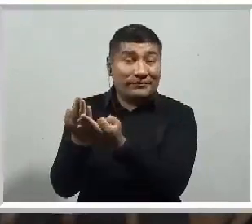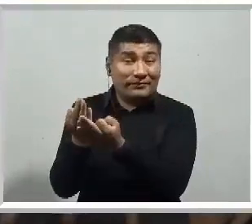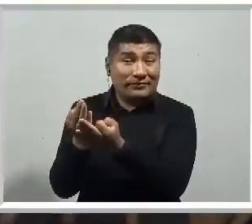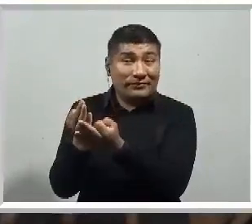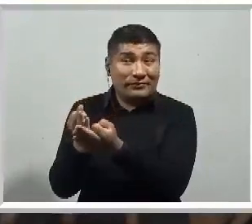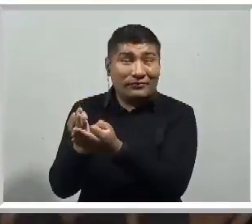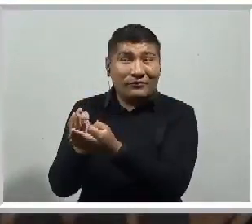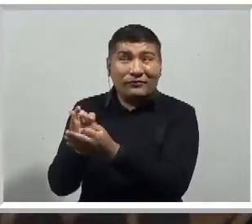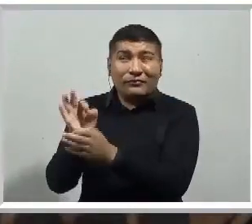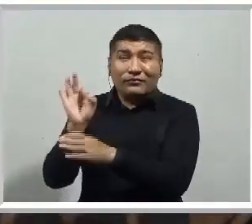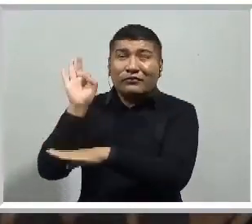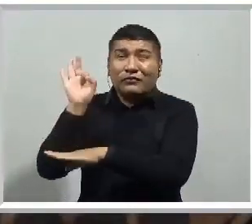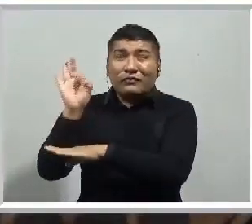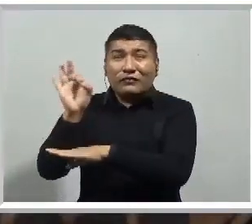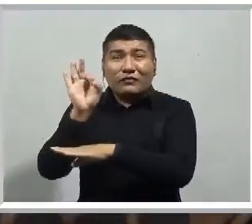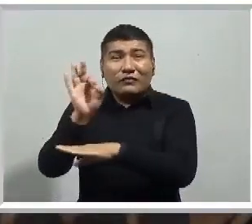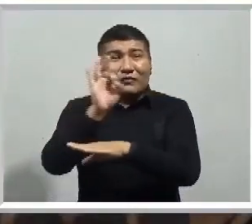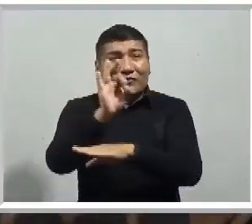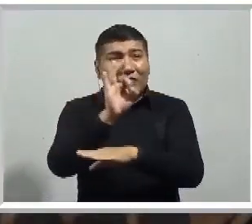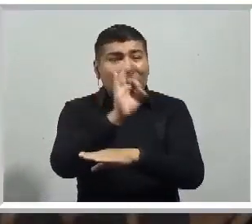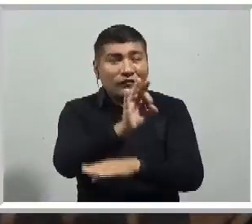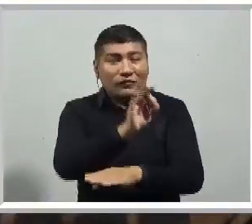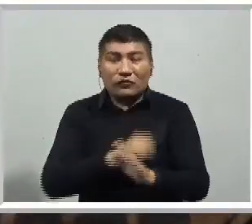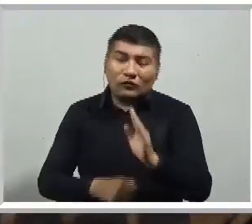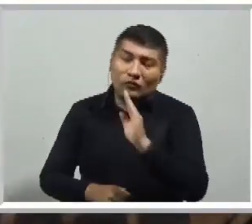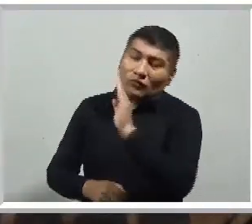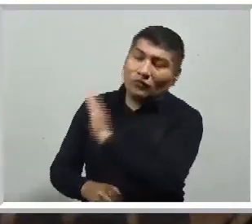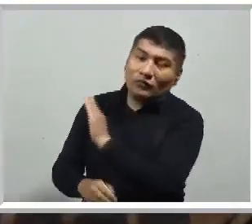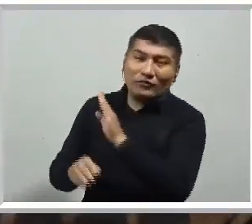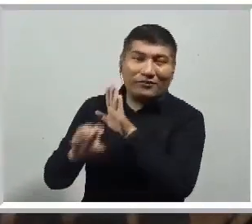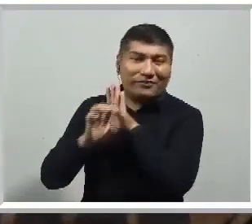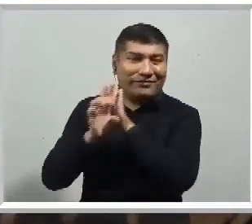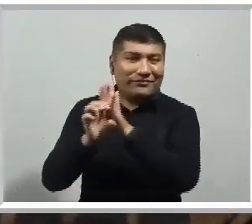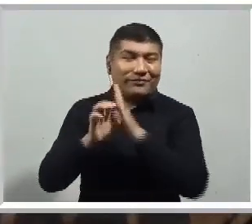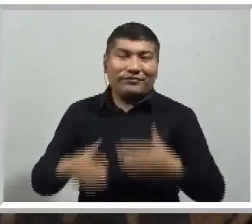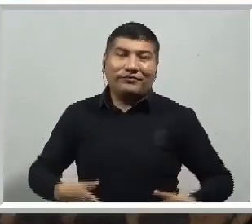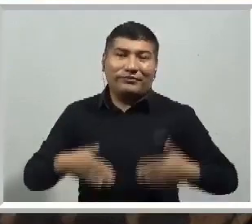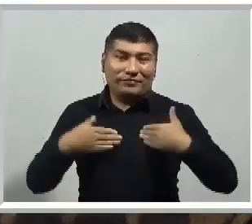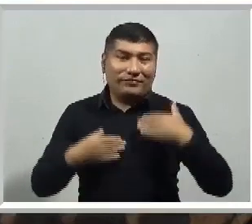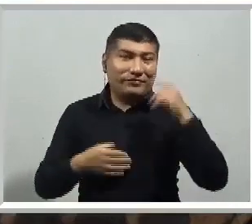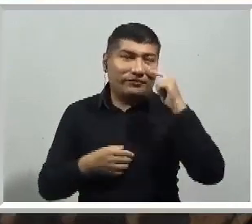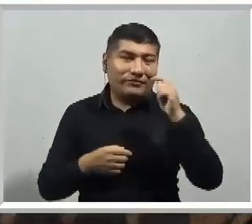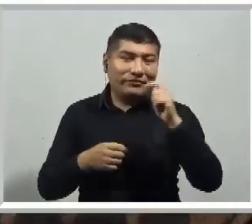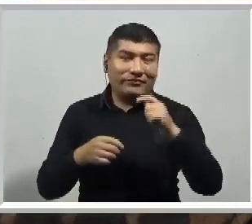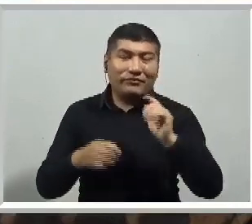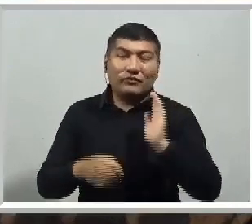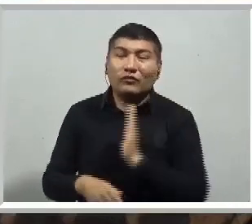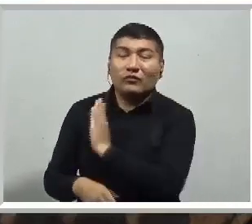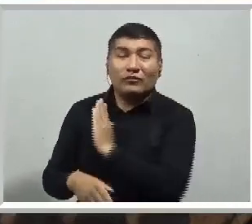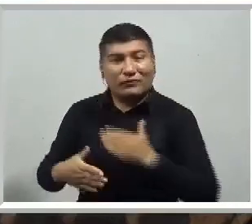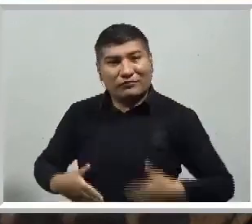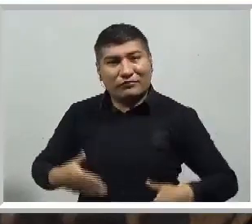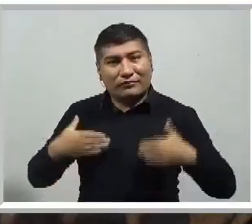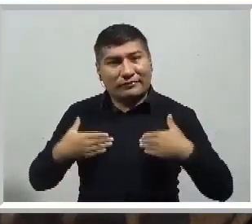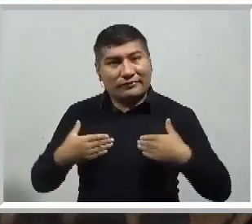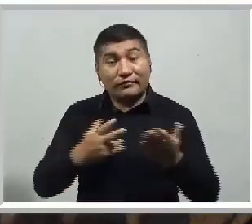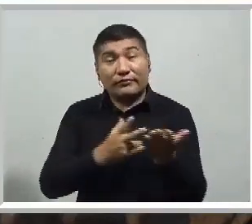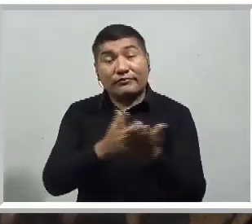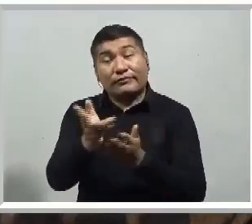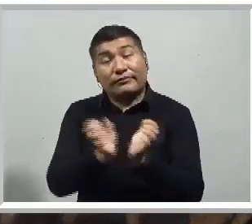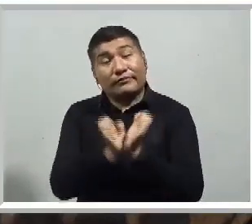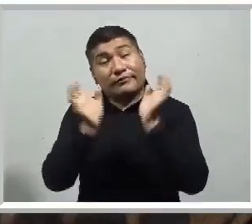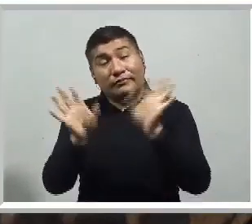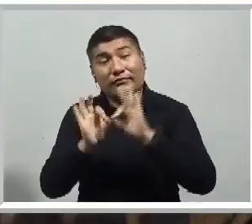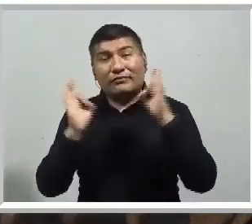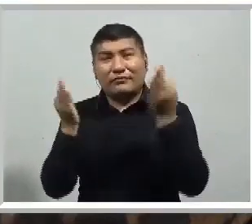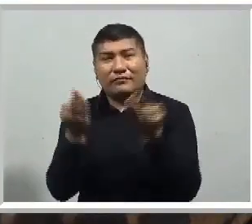evangeliza con ejemplo de vida, testimonio de vida. Aunque es verdad que en toda familia no